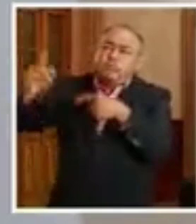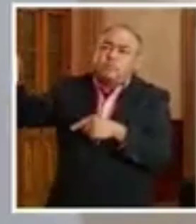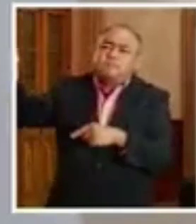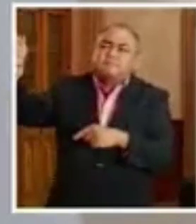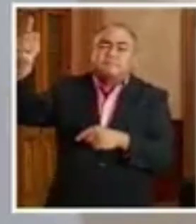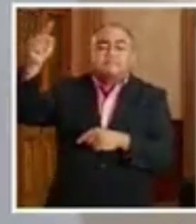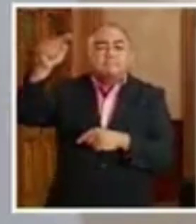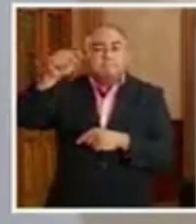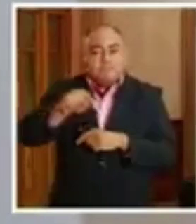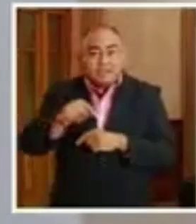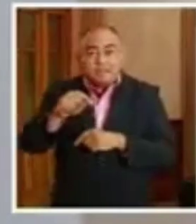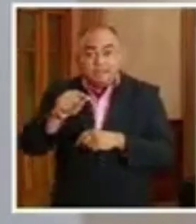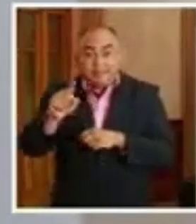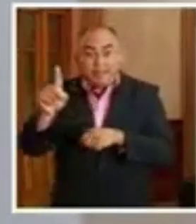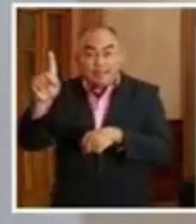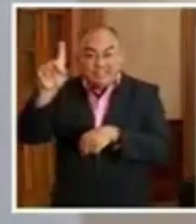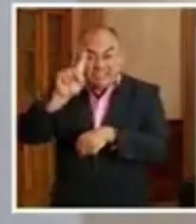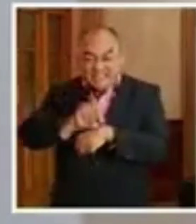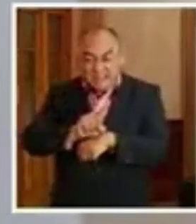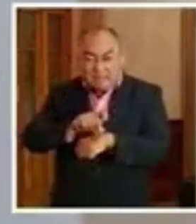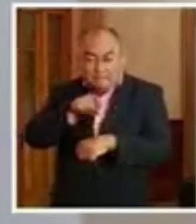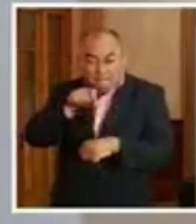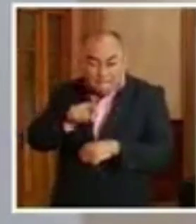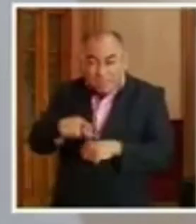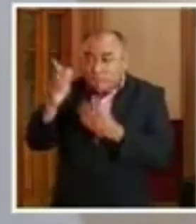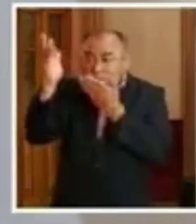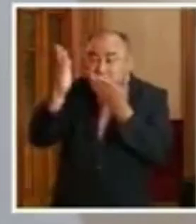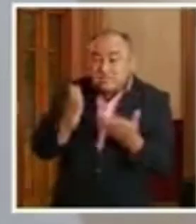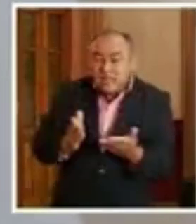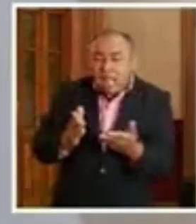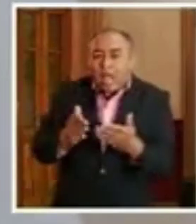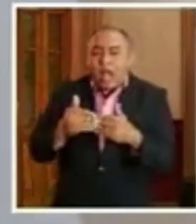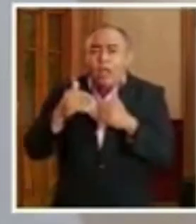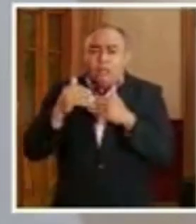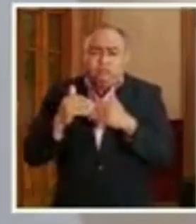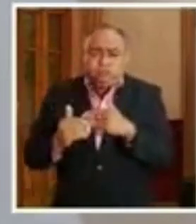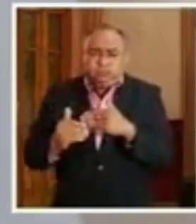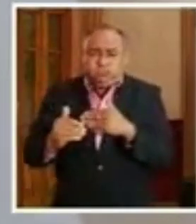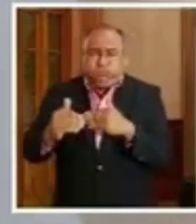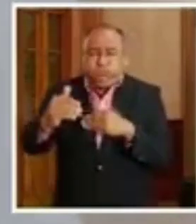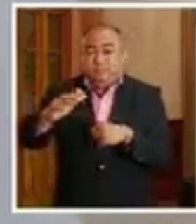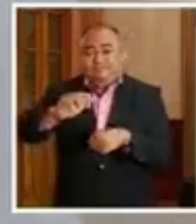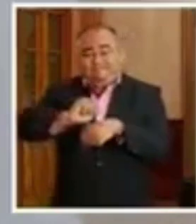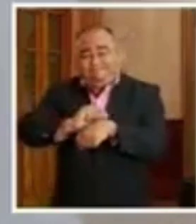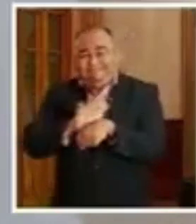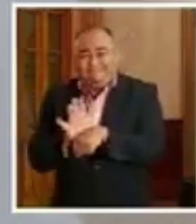y ese día empezó el tormento que duró 2 años,